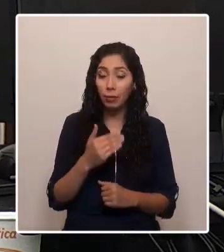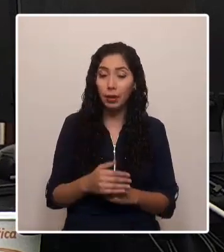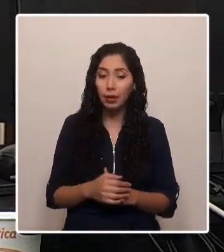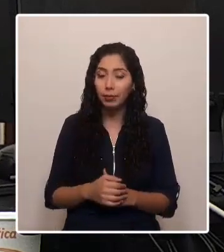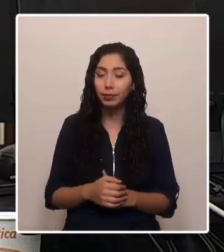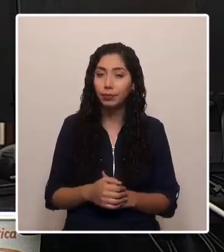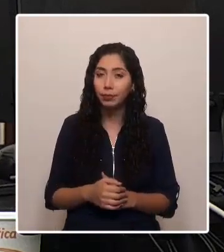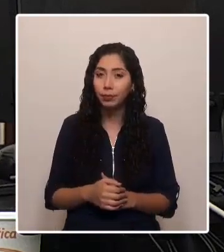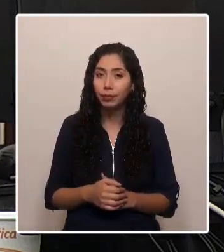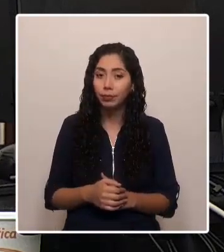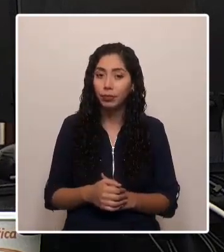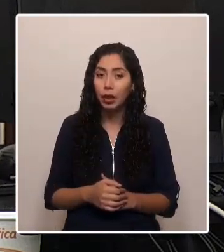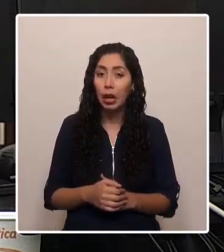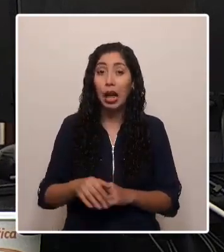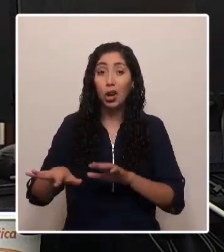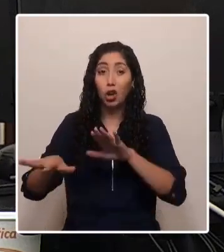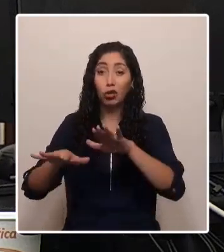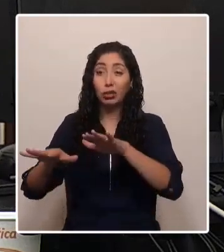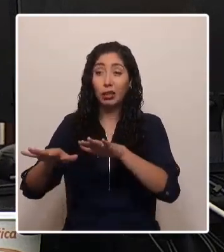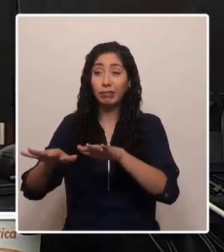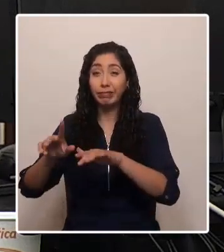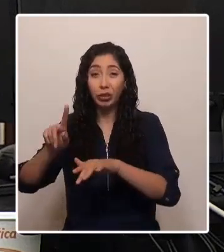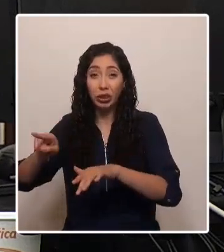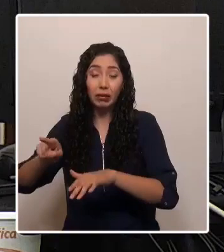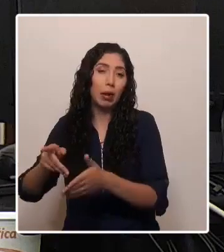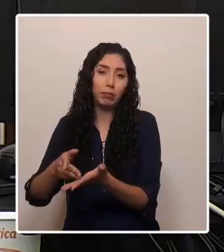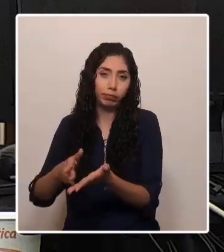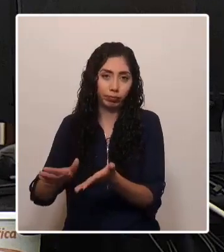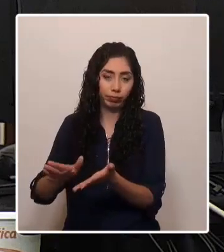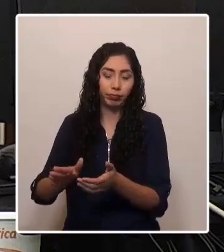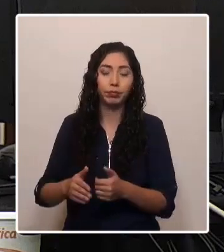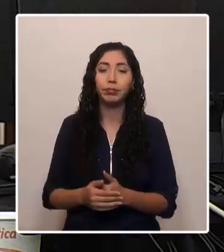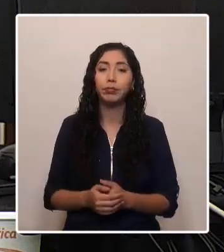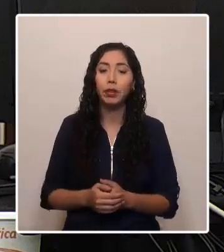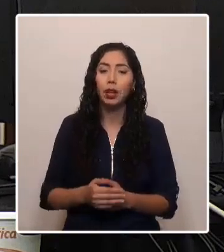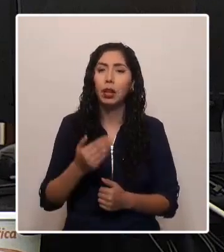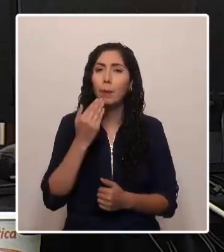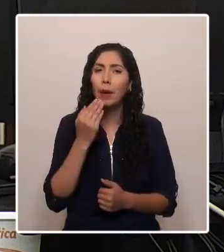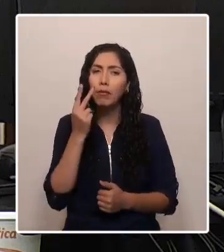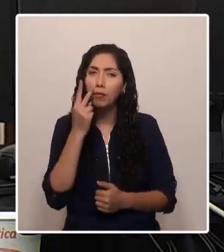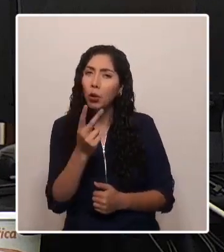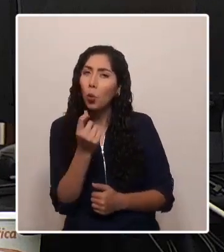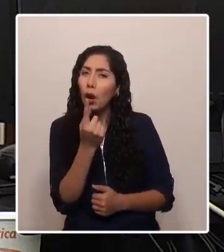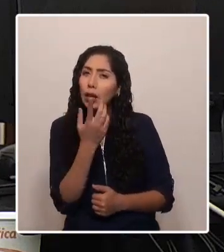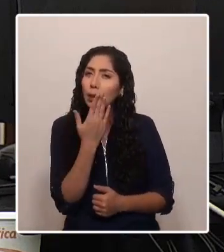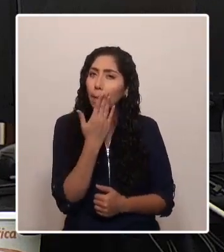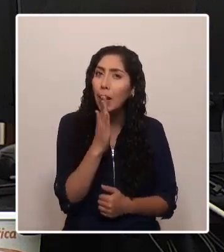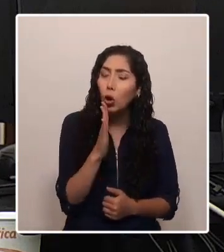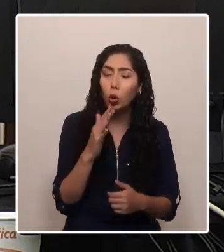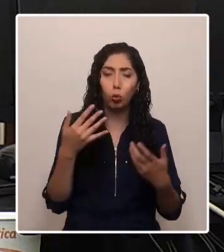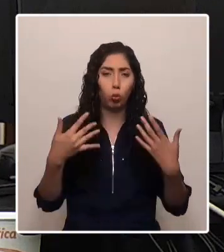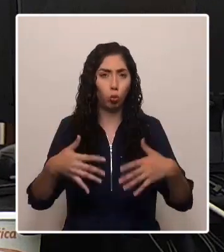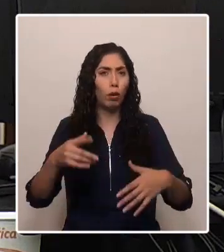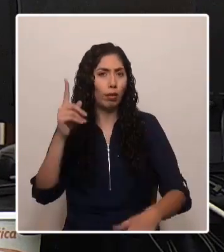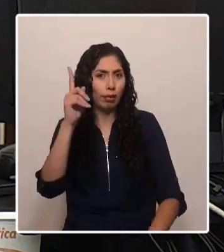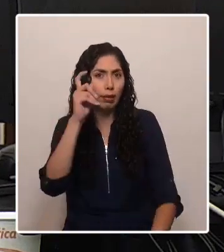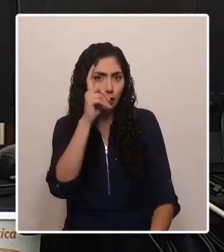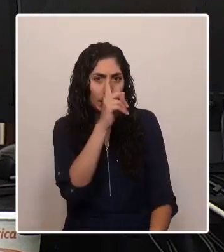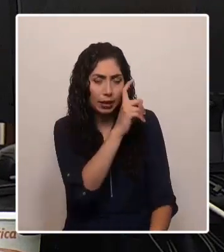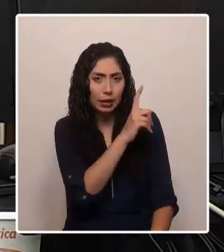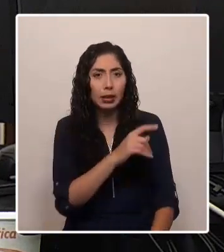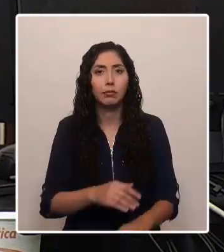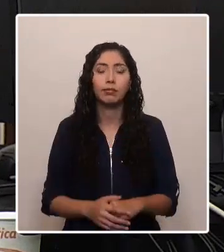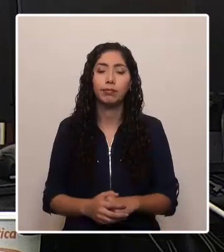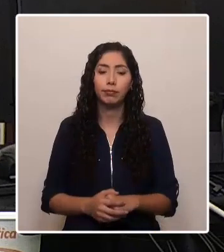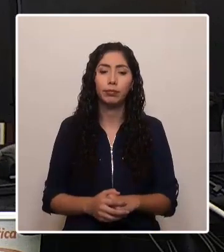descartar lo inadecuado. Determinar cuál es el mejor es tarea urgente y compleja, porque debe hacerse atendiendo